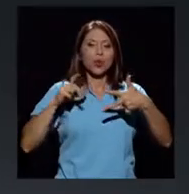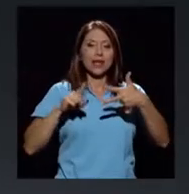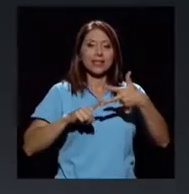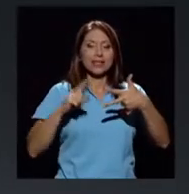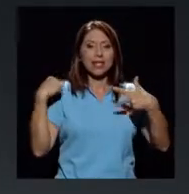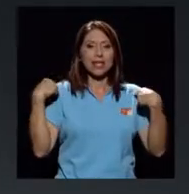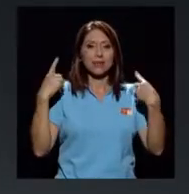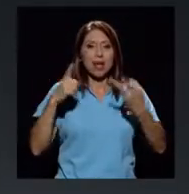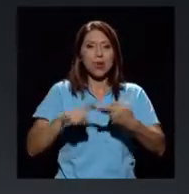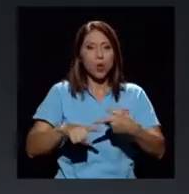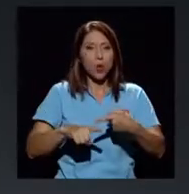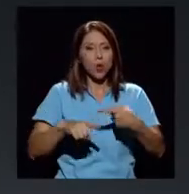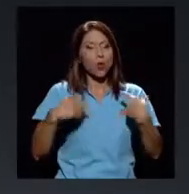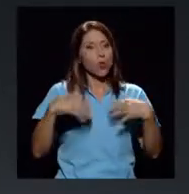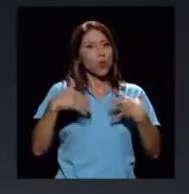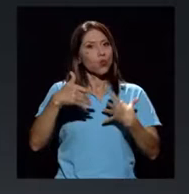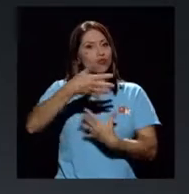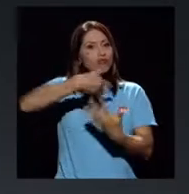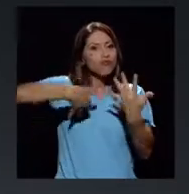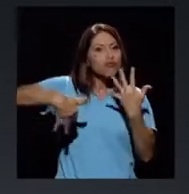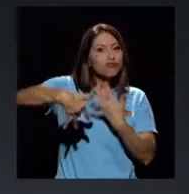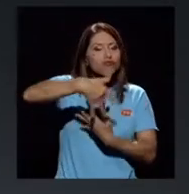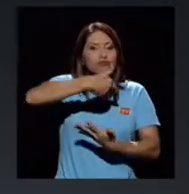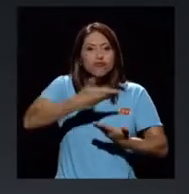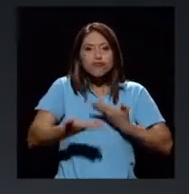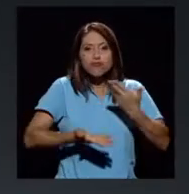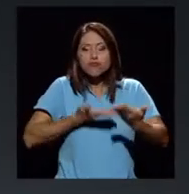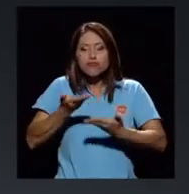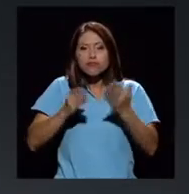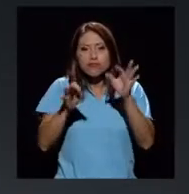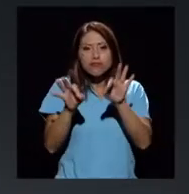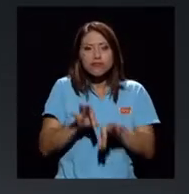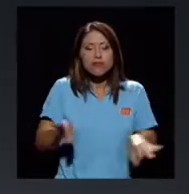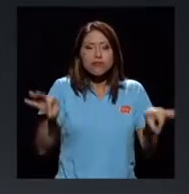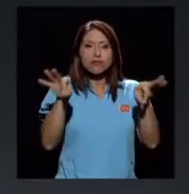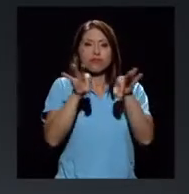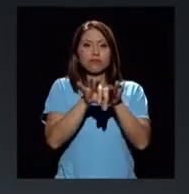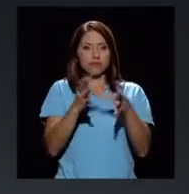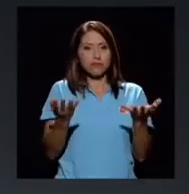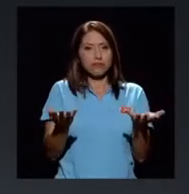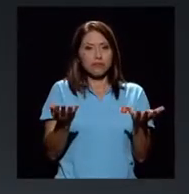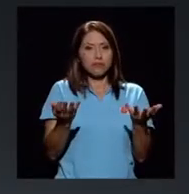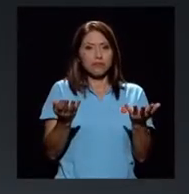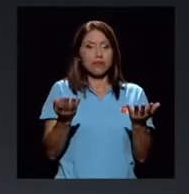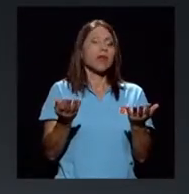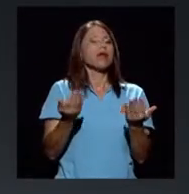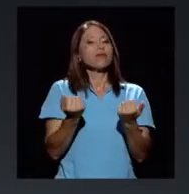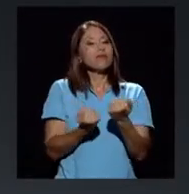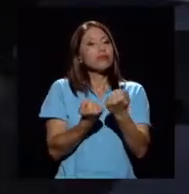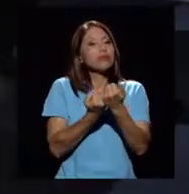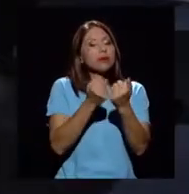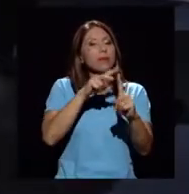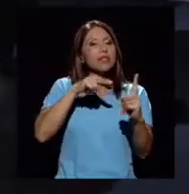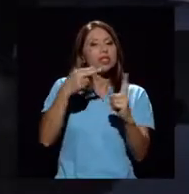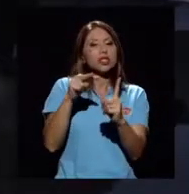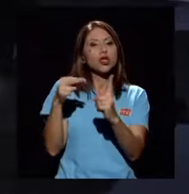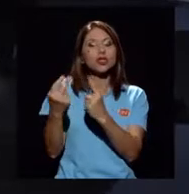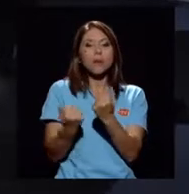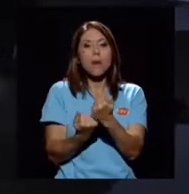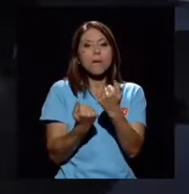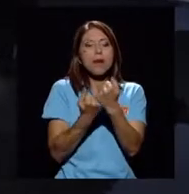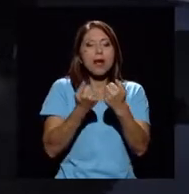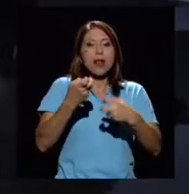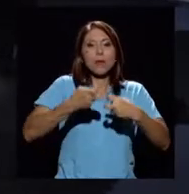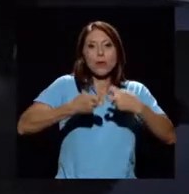hay una interacción muy rica que también retroalimenta de manera importante tanto las visiones como la problemática, los